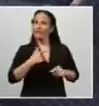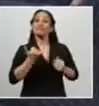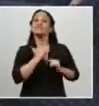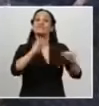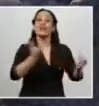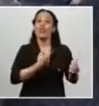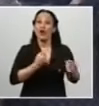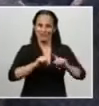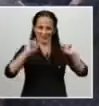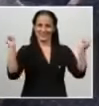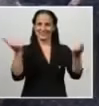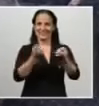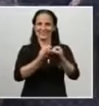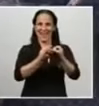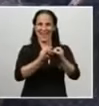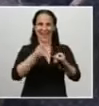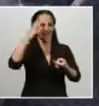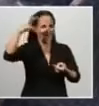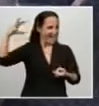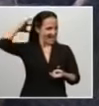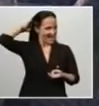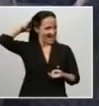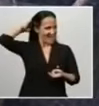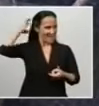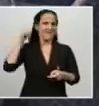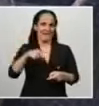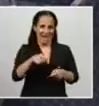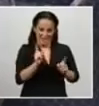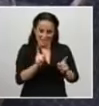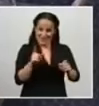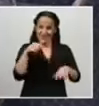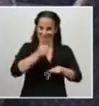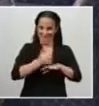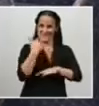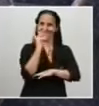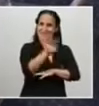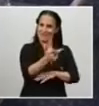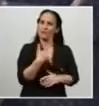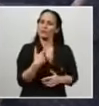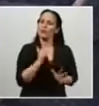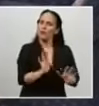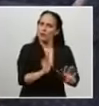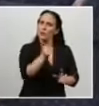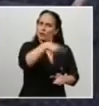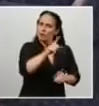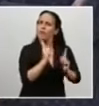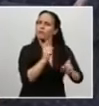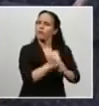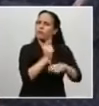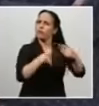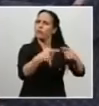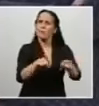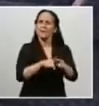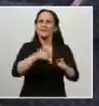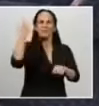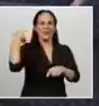Perón, espero que sigan pidiendo y luchando como lo han hecho durante la gestión de